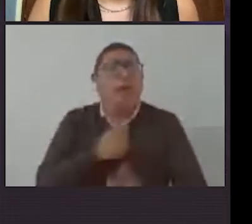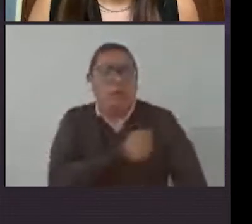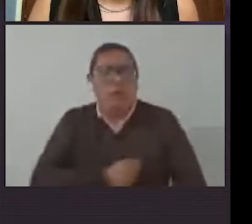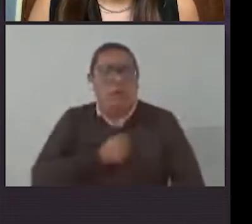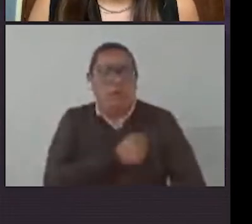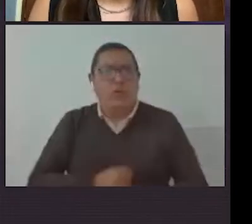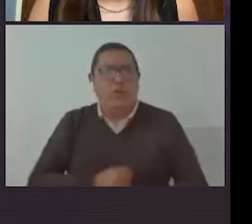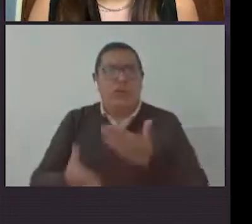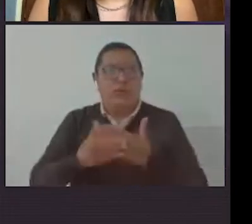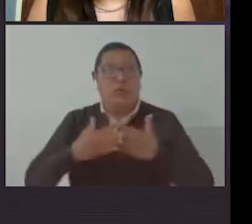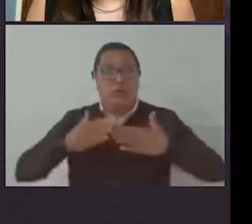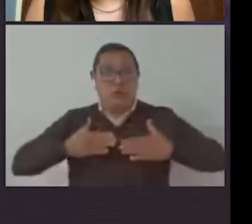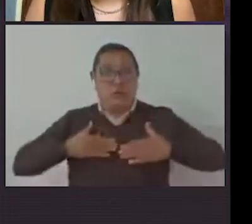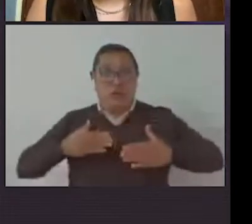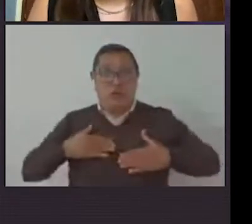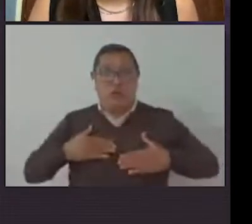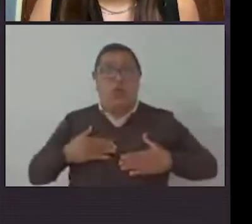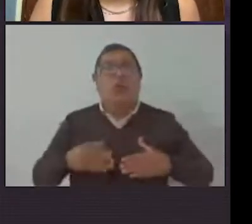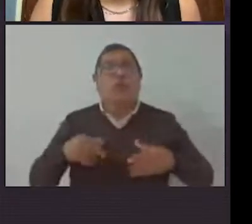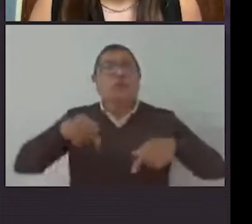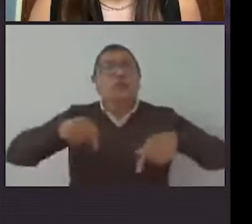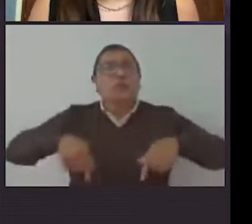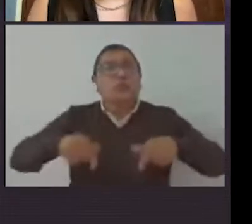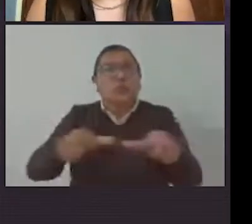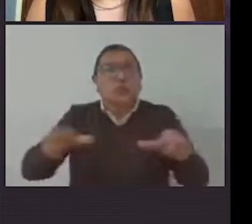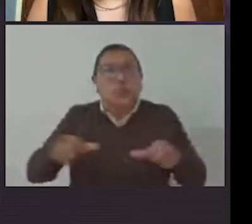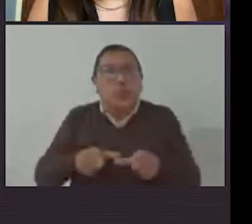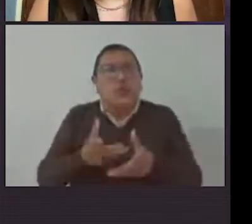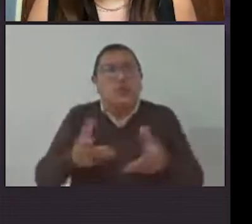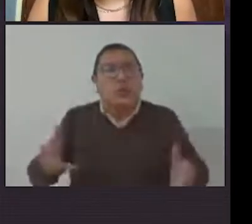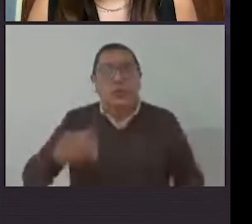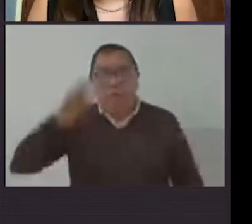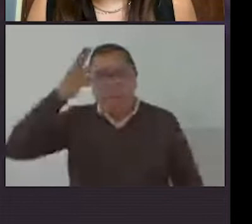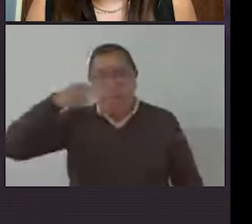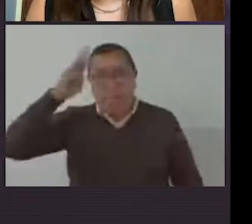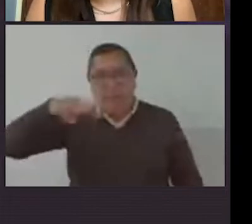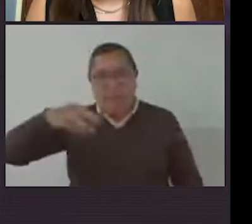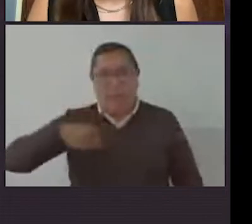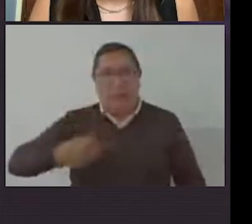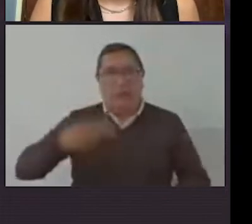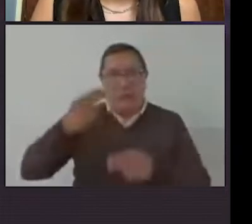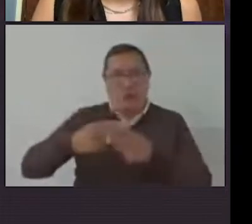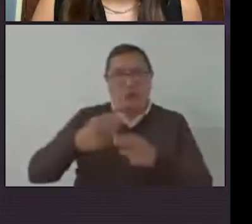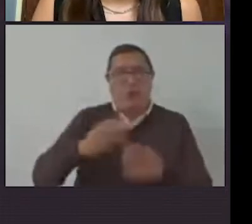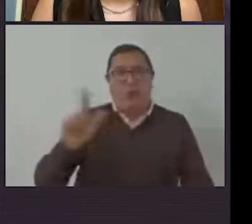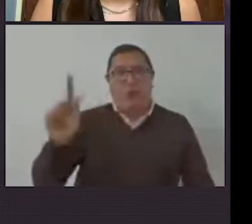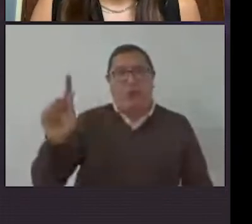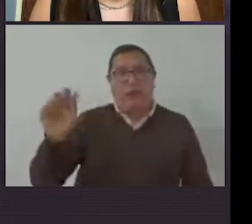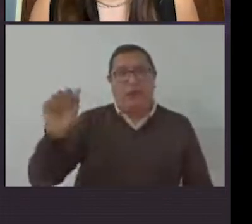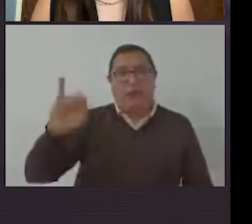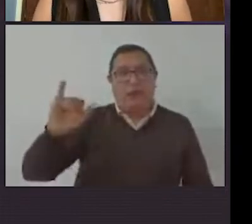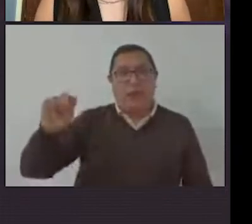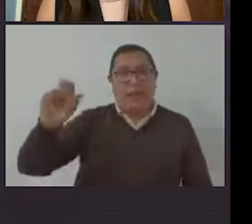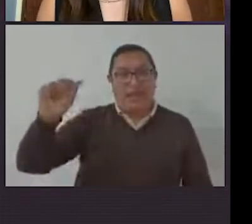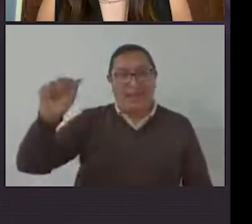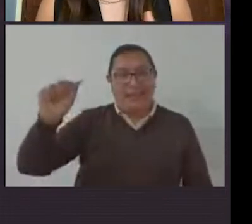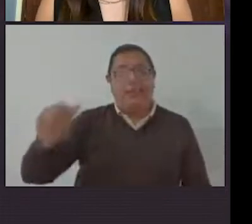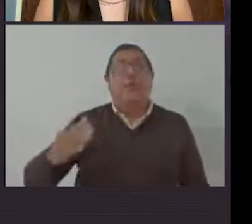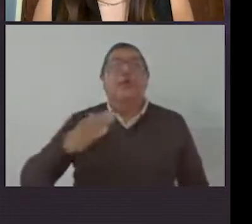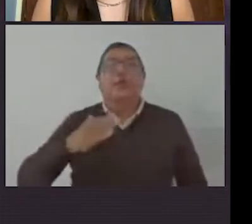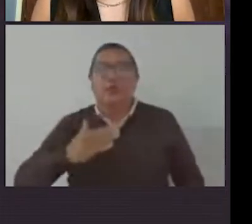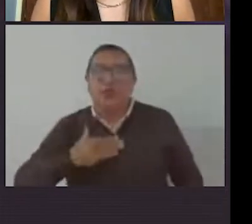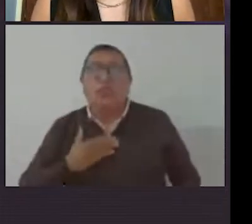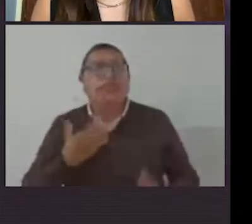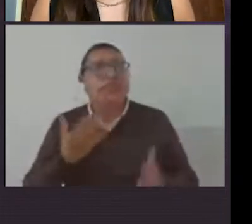conectando desde México. Mi nombre es Fabiana Godínez. Y mientras nos van escribiendo de dónde se están conectando, quisiera compartirles